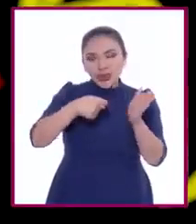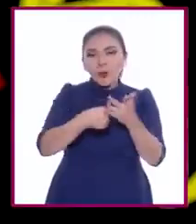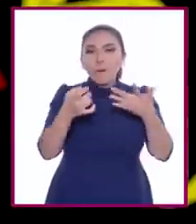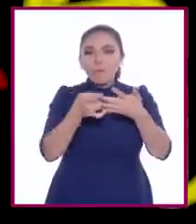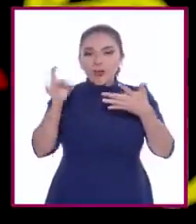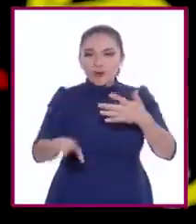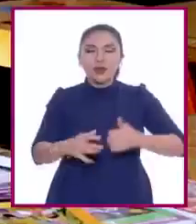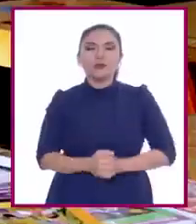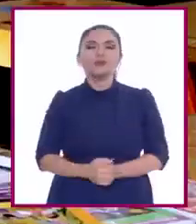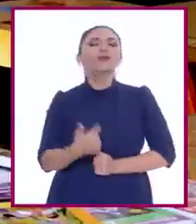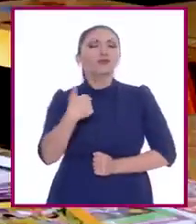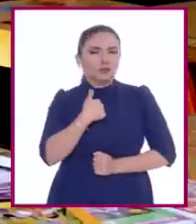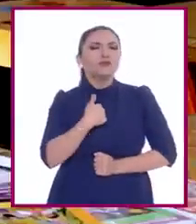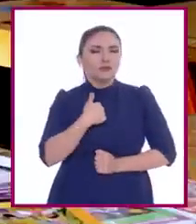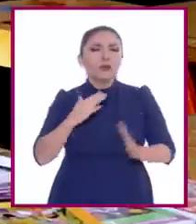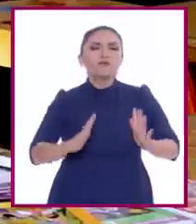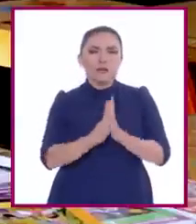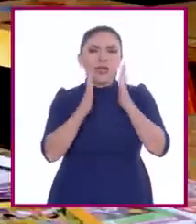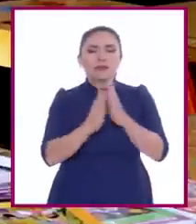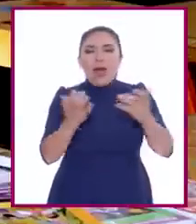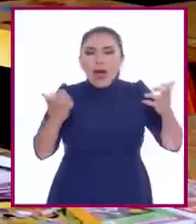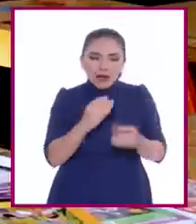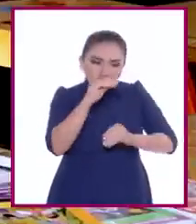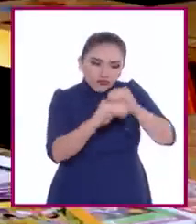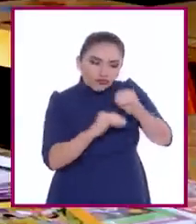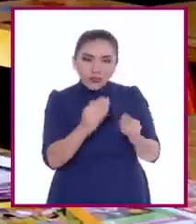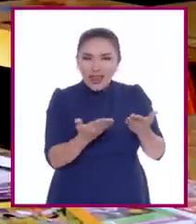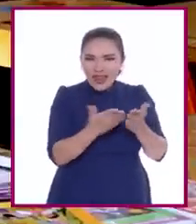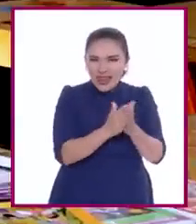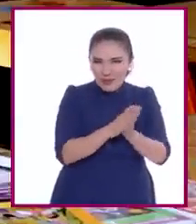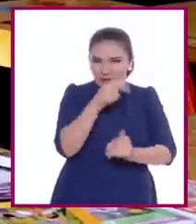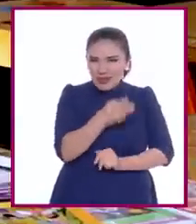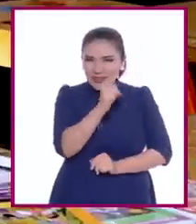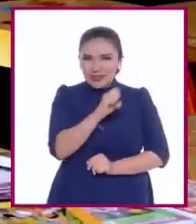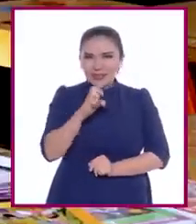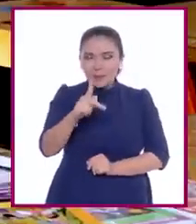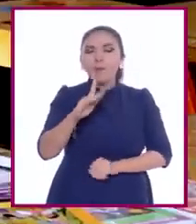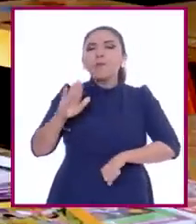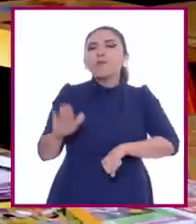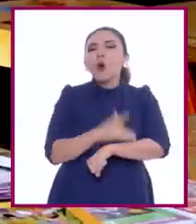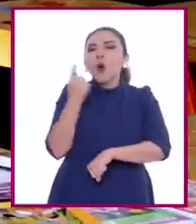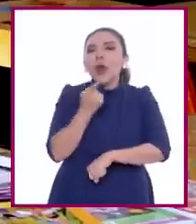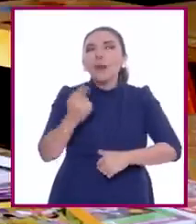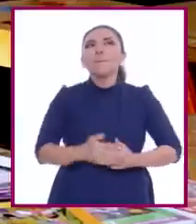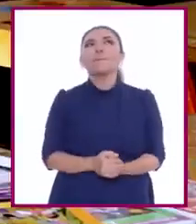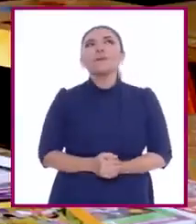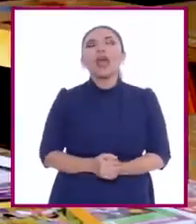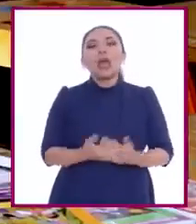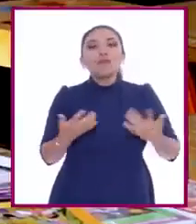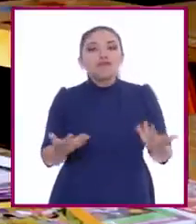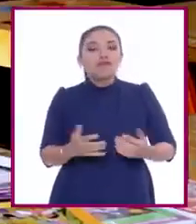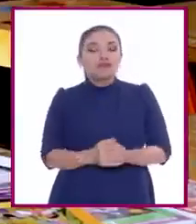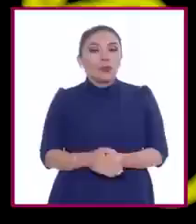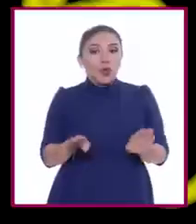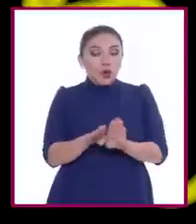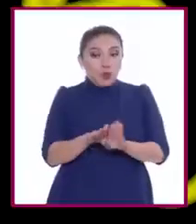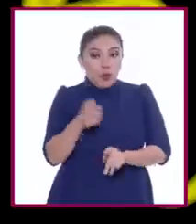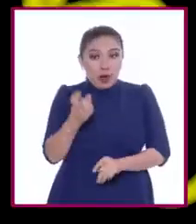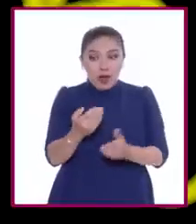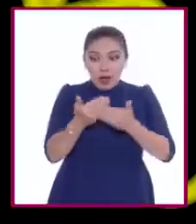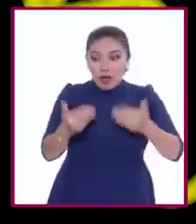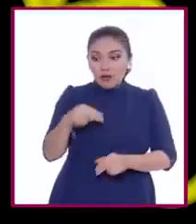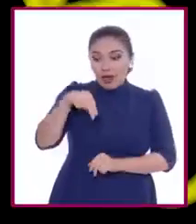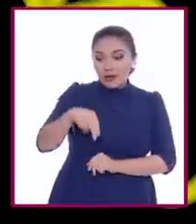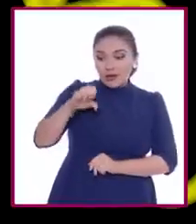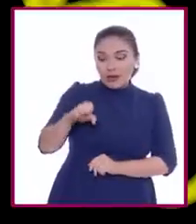técnico pedagógico. Participé en la elaboración de los libros de texto porque desde el enfoque de la